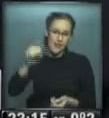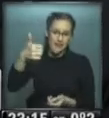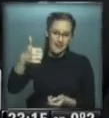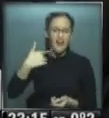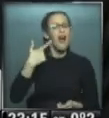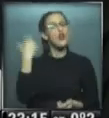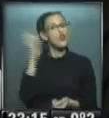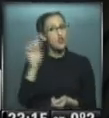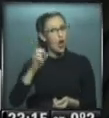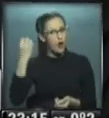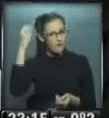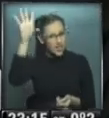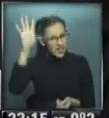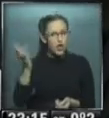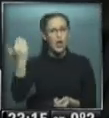días, el día,